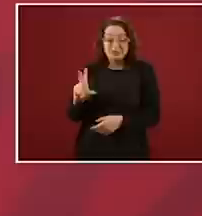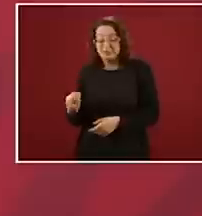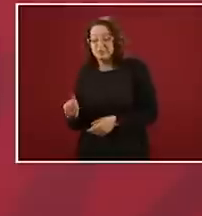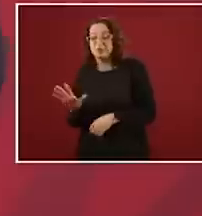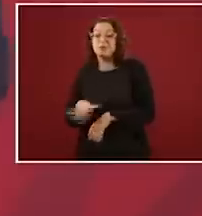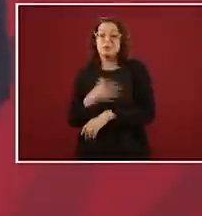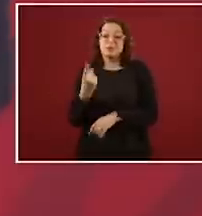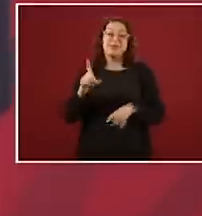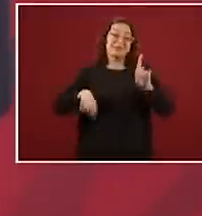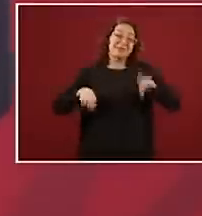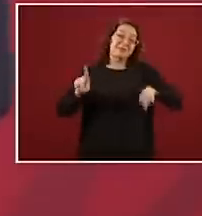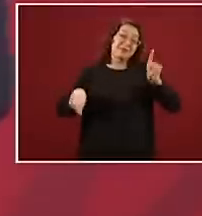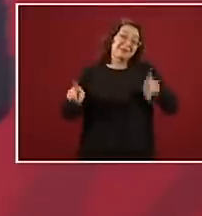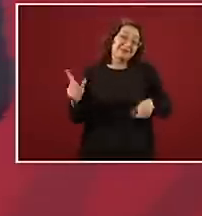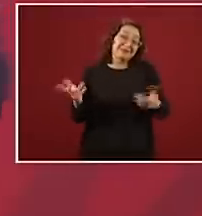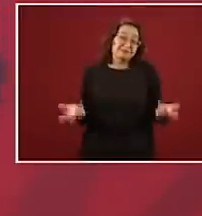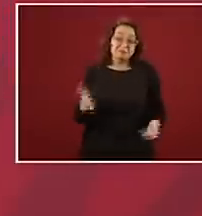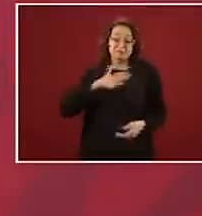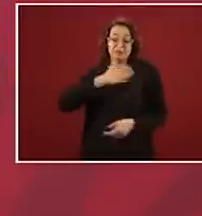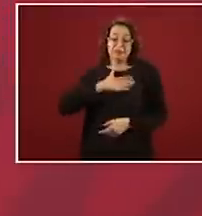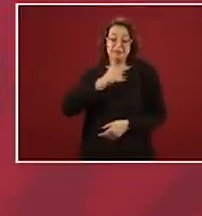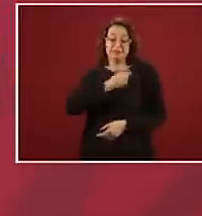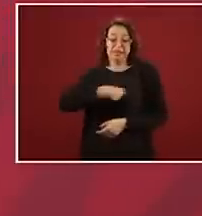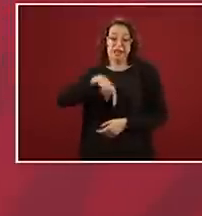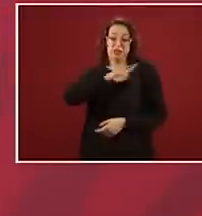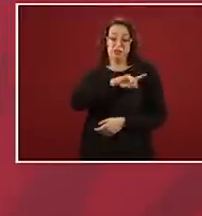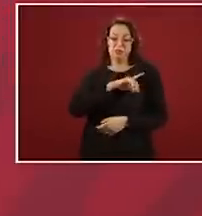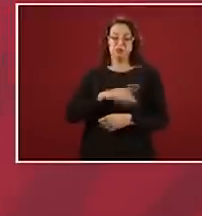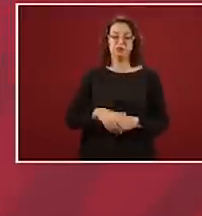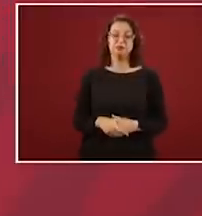también de eso depende mucho, de la salud.